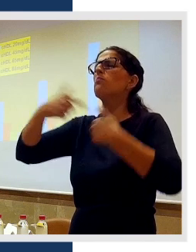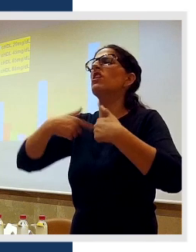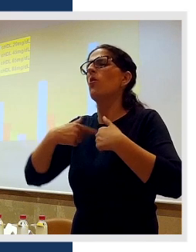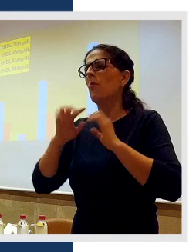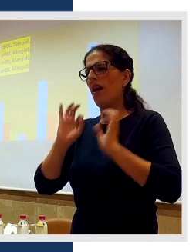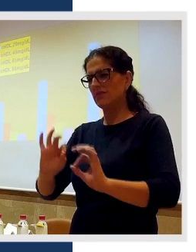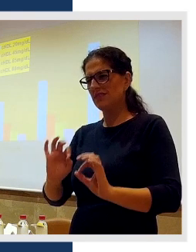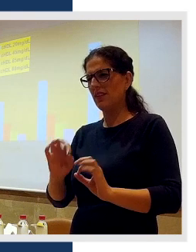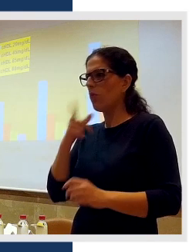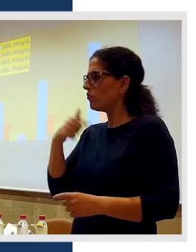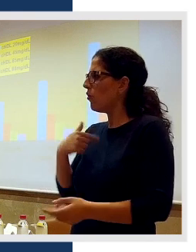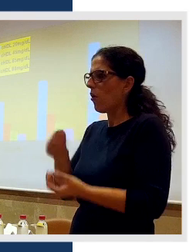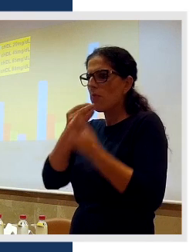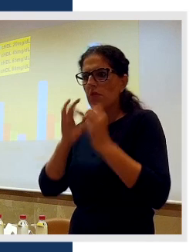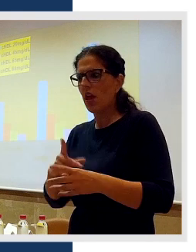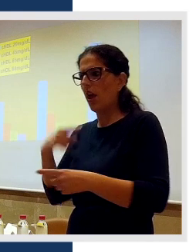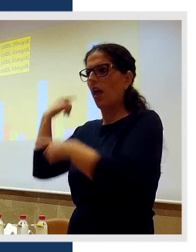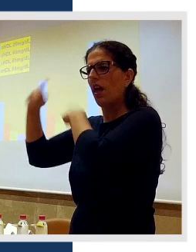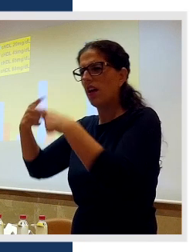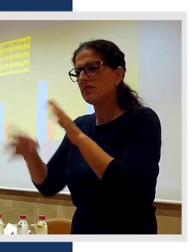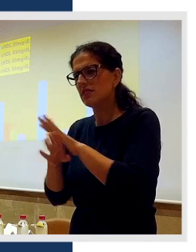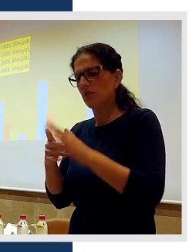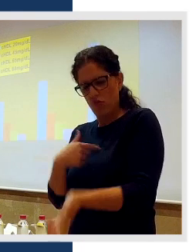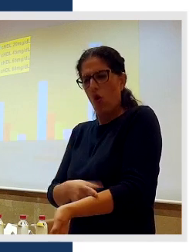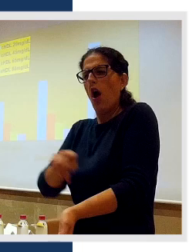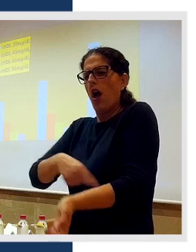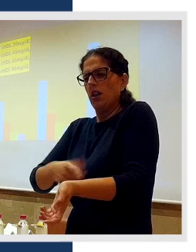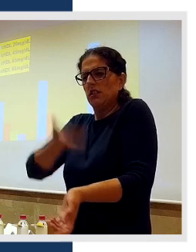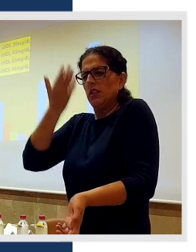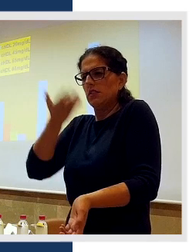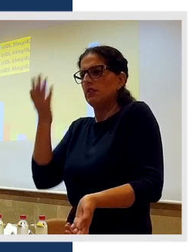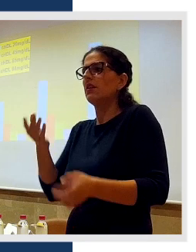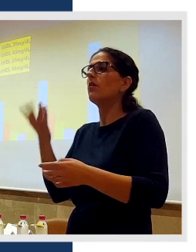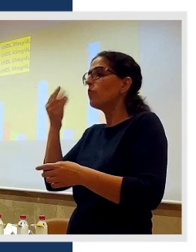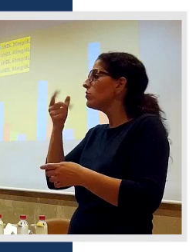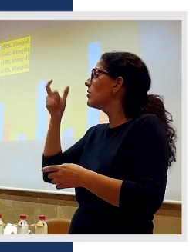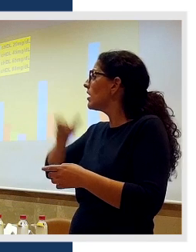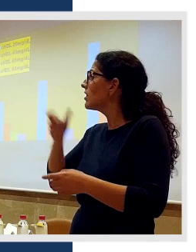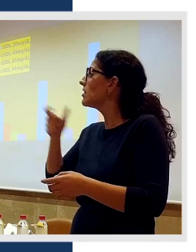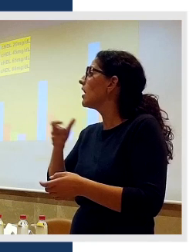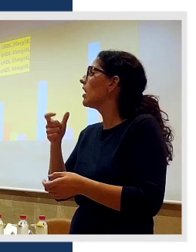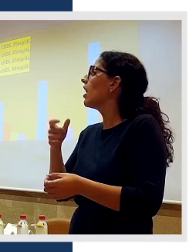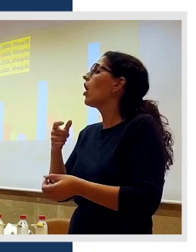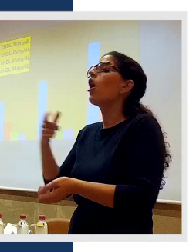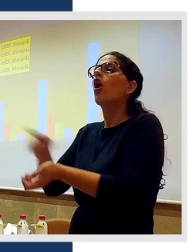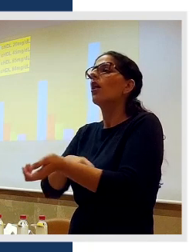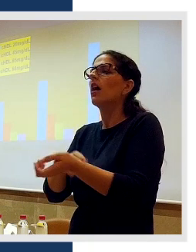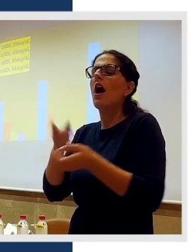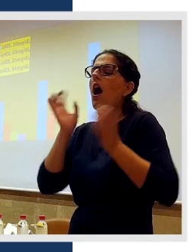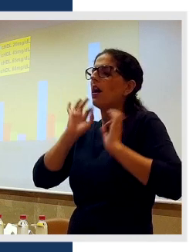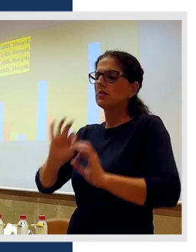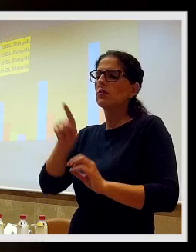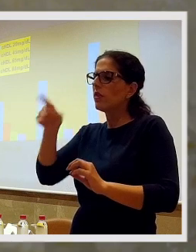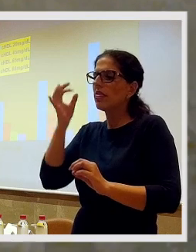sabemos que un 20% de la población tiene una hipercolesterolemia que va a necesitar un